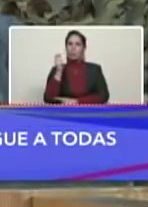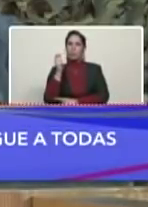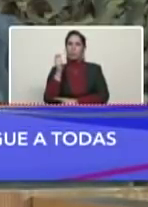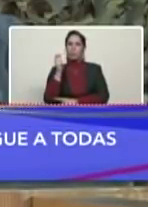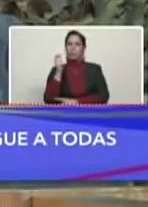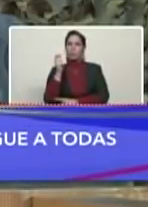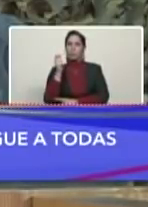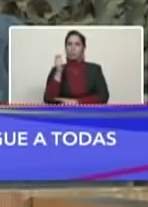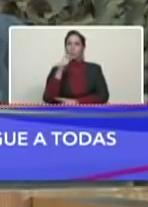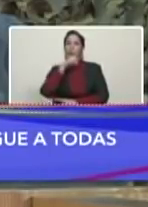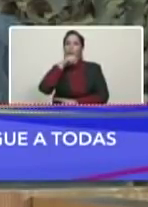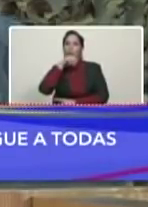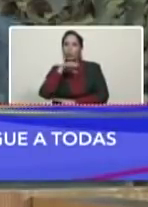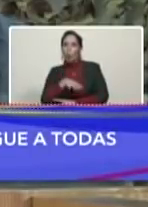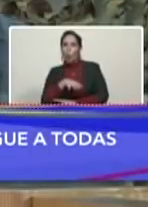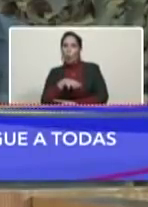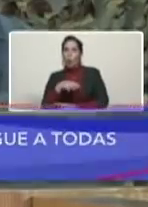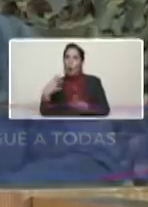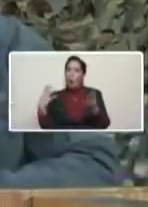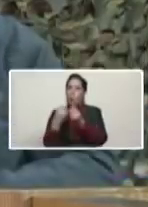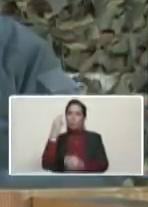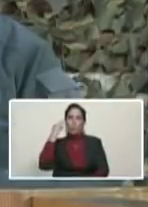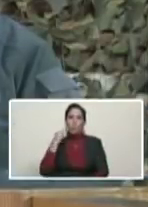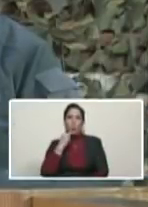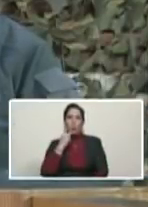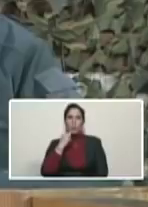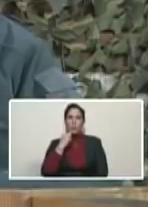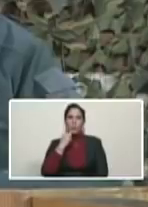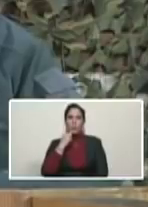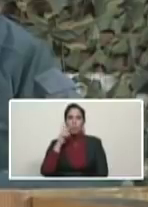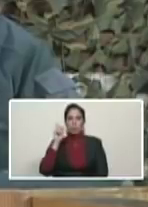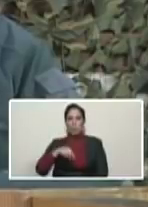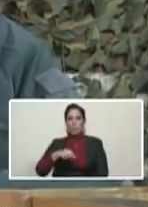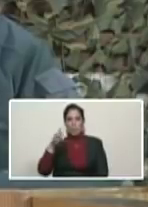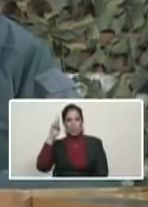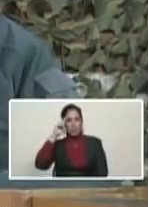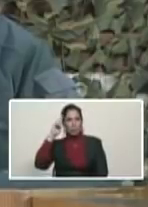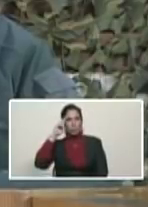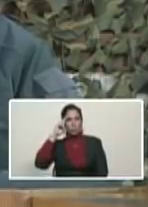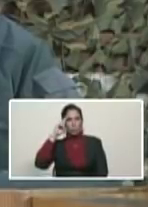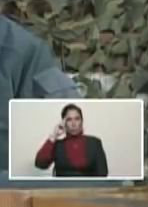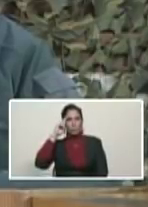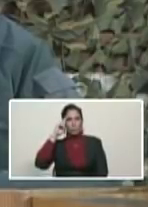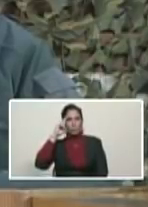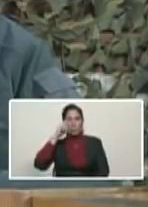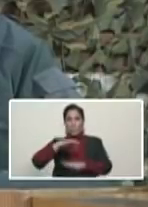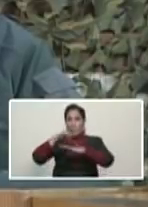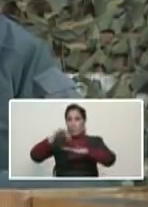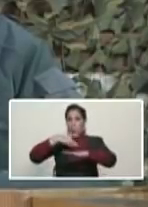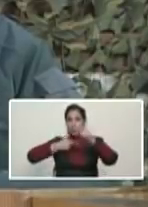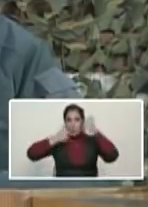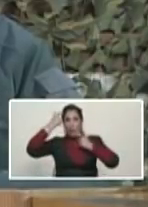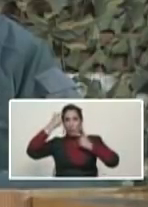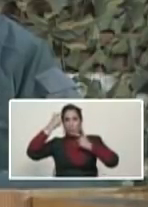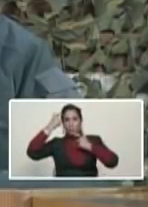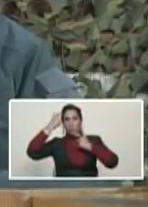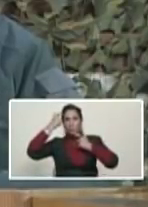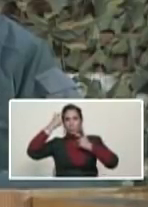tenemos la razón histórica con Bolívar y tenemos la razón que nos dejó el comandante Chávez